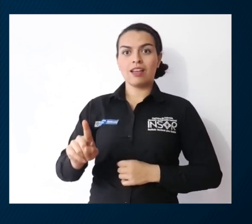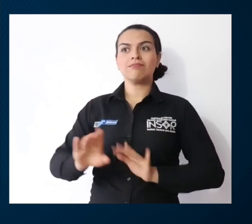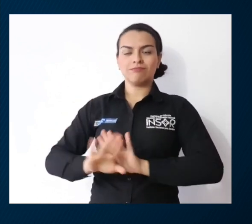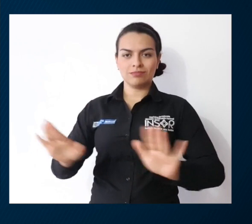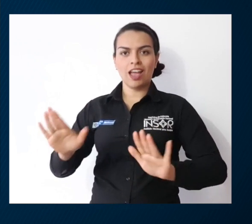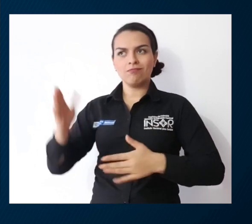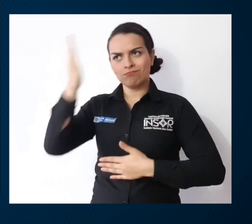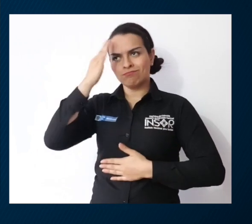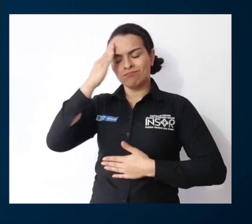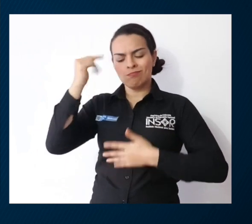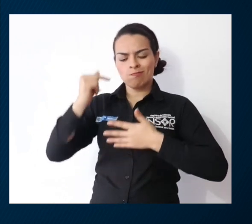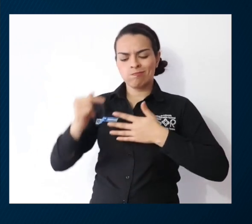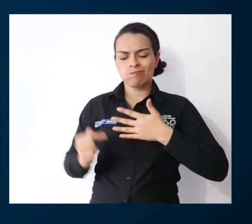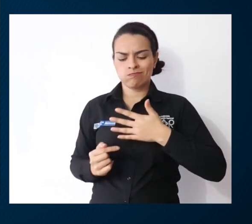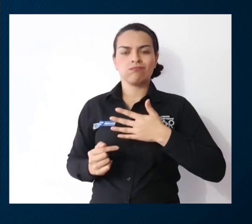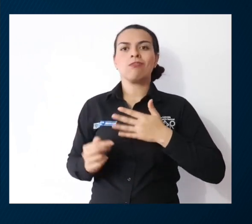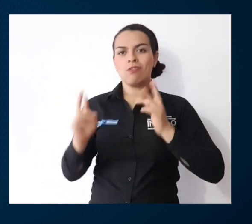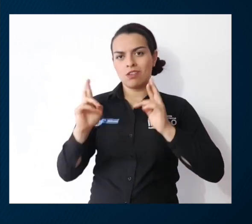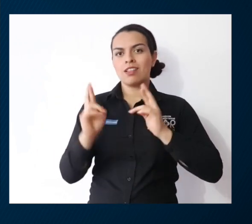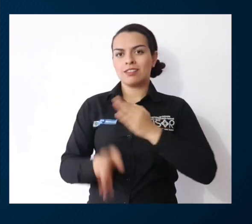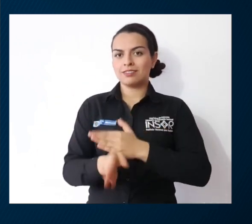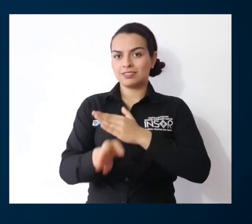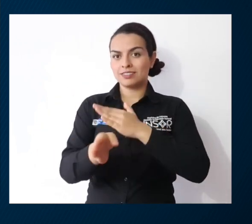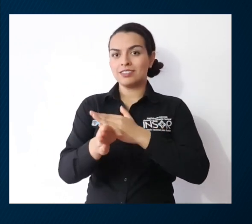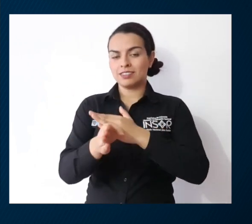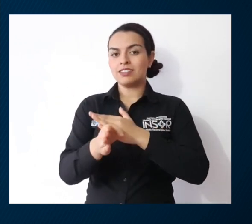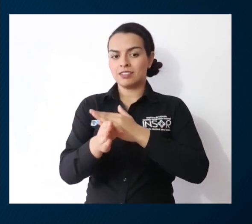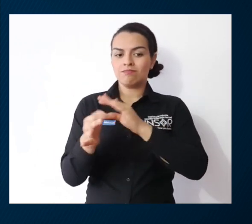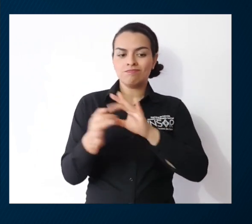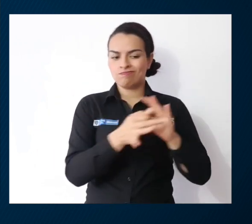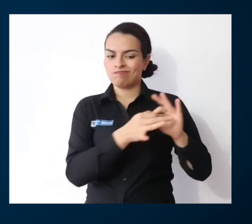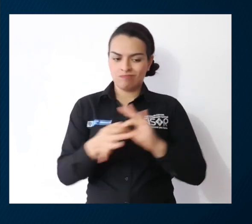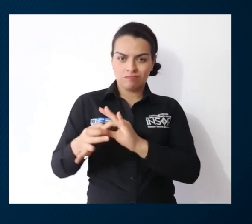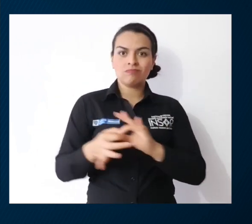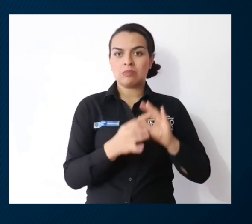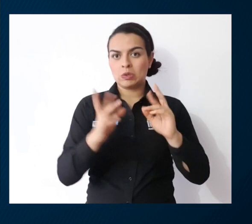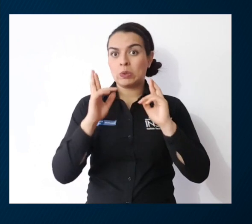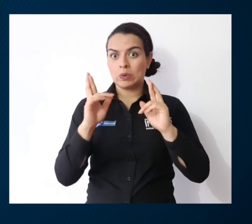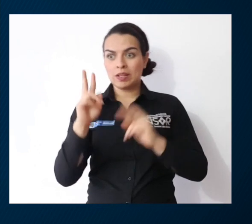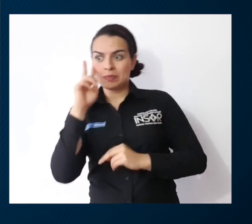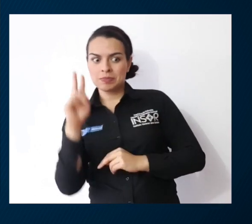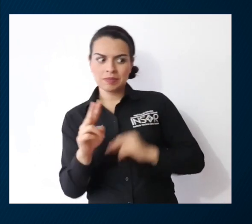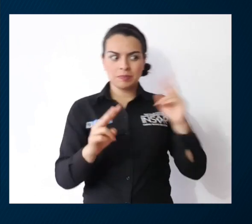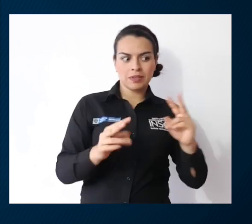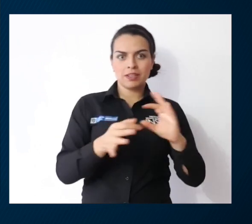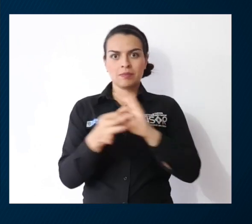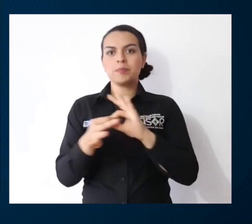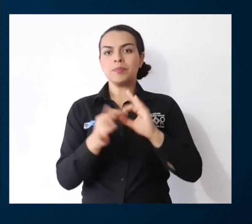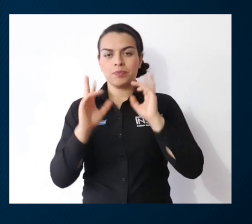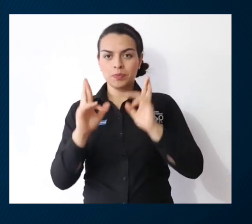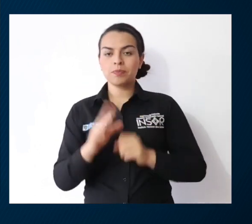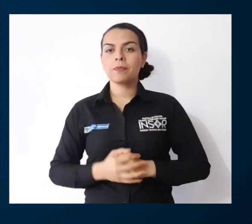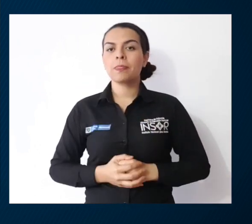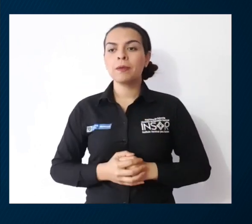elementos para decir, articulando estas dos visiones. Frente a eso que